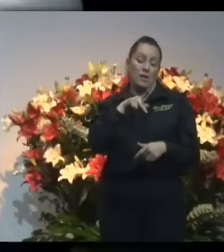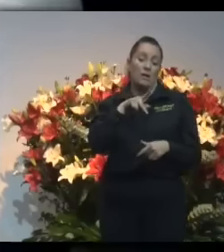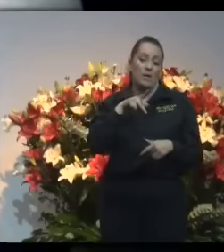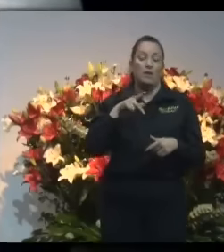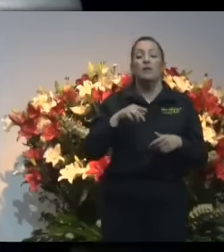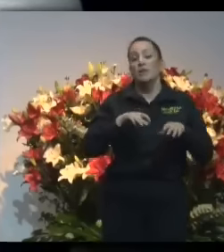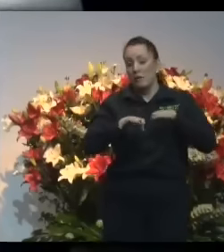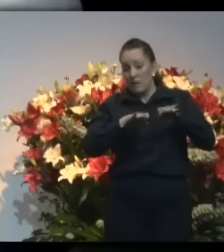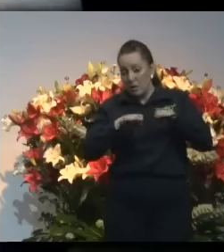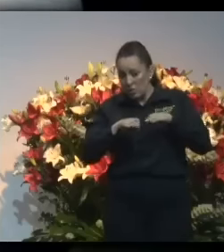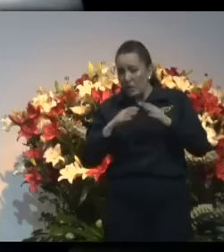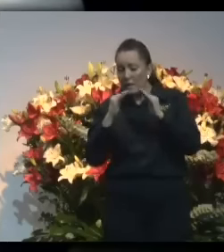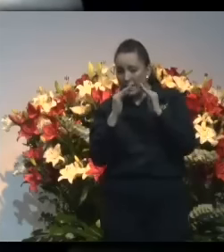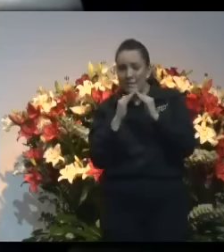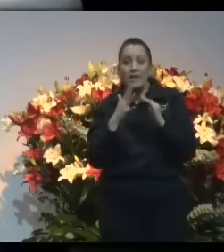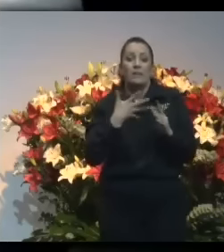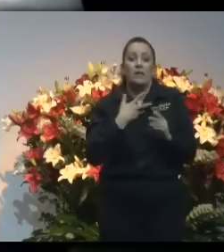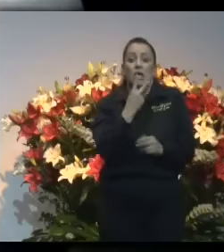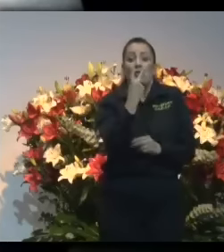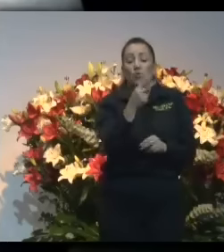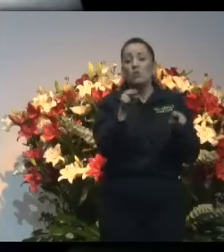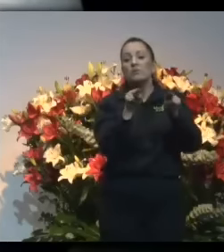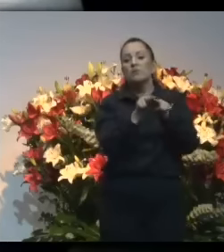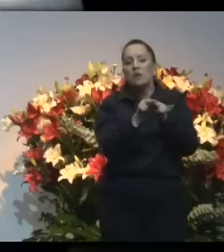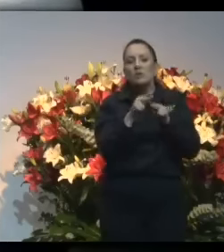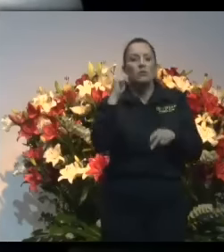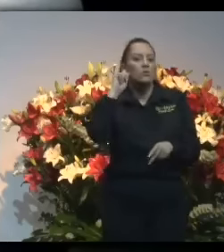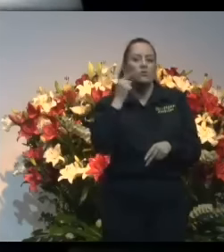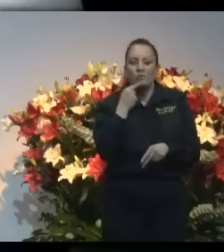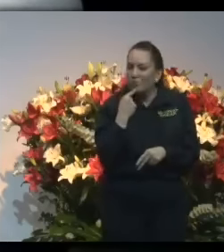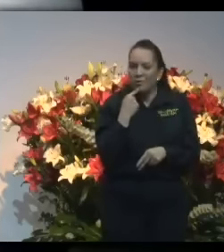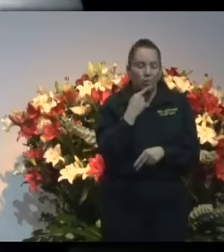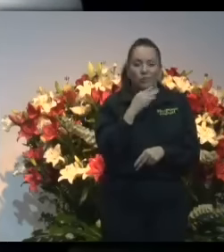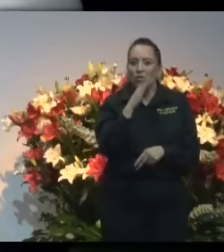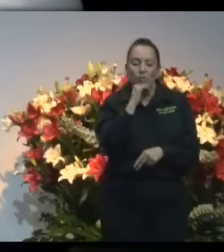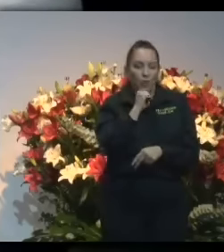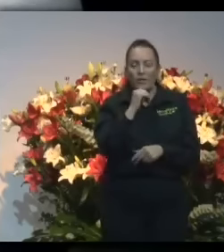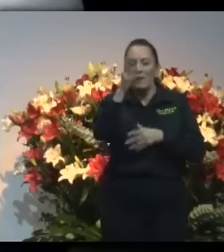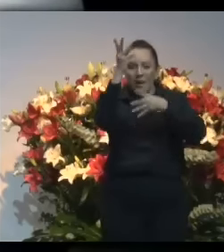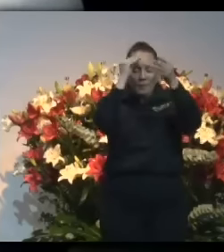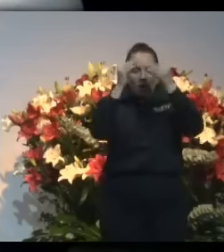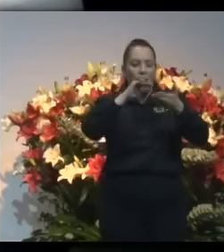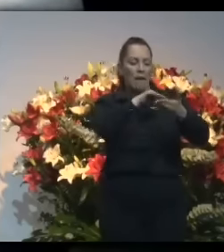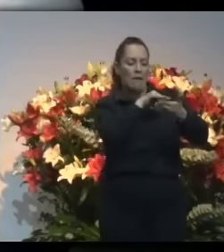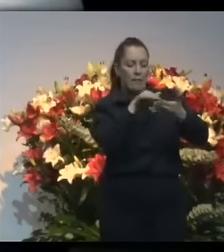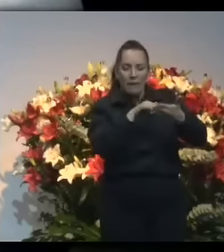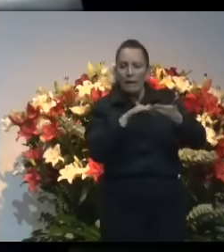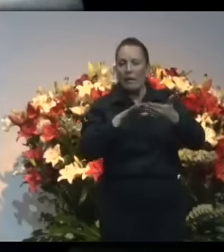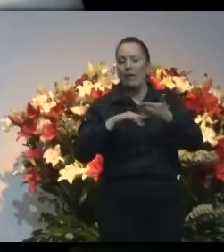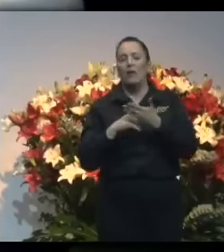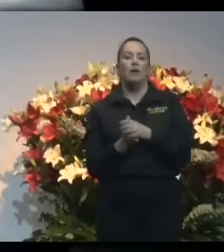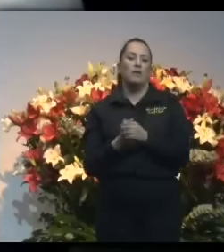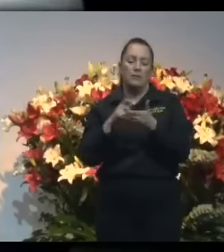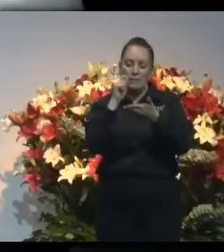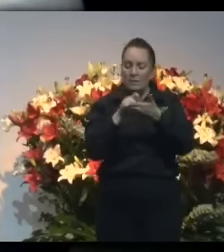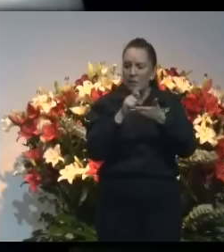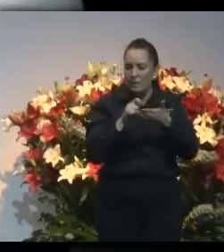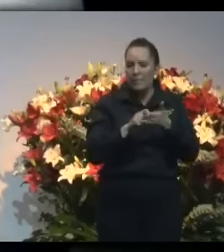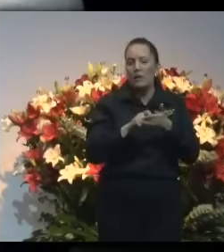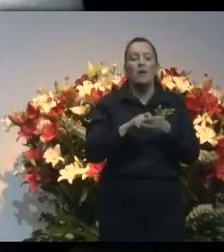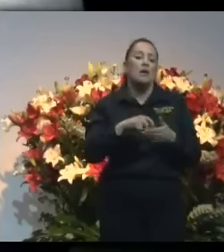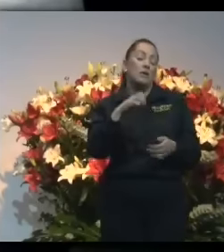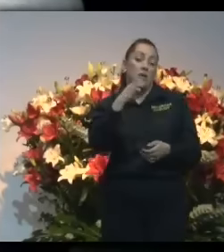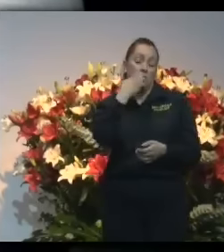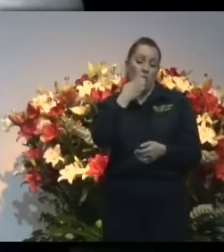nietos sordos que no han podido aprender a leer y escribir en las escuelas públicas. Y eso es lamentable. La calidad de la educación